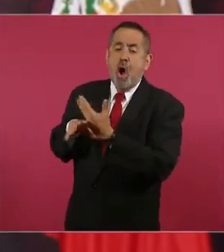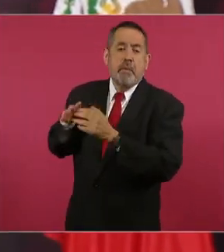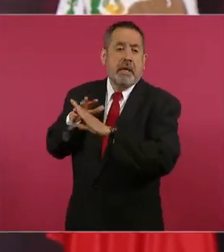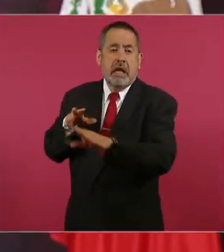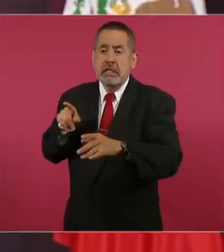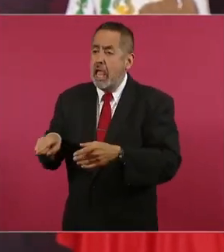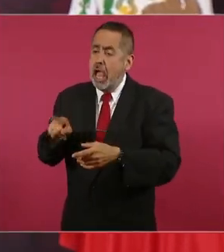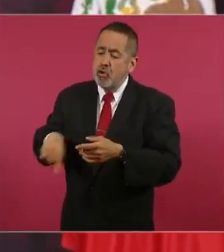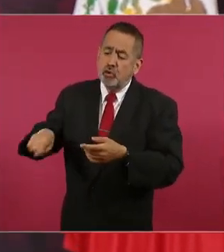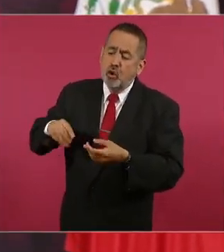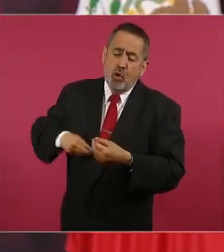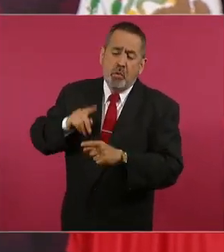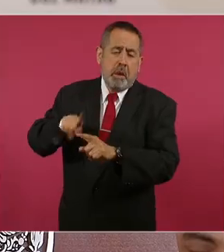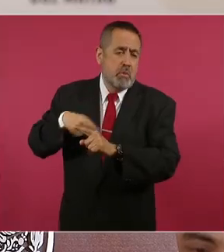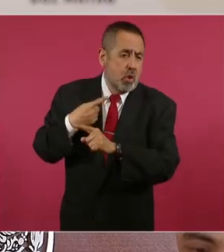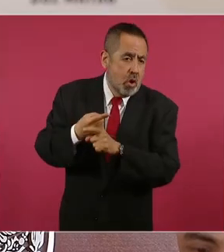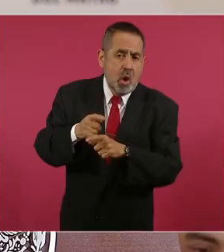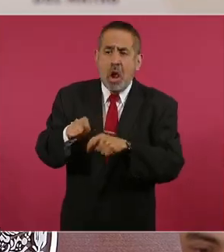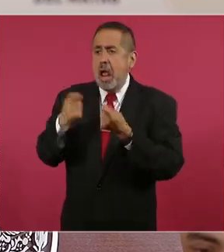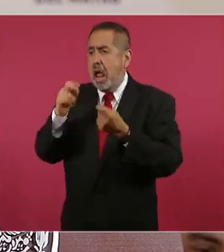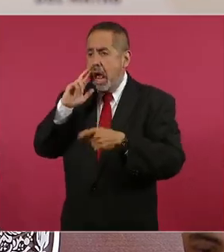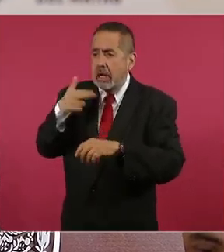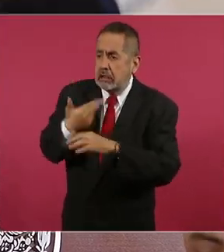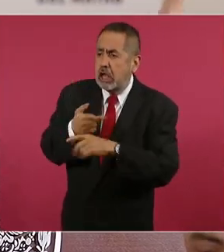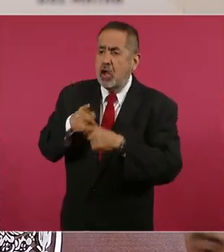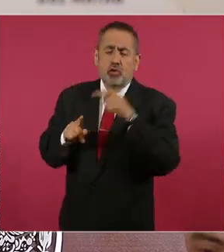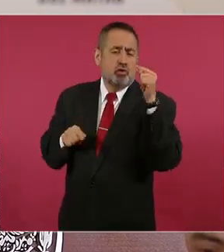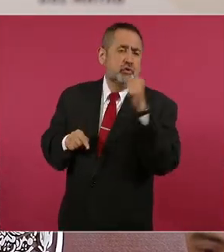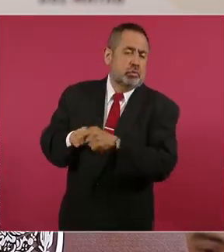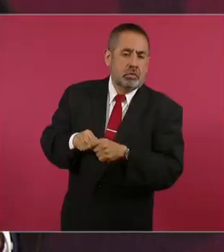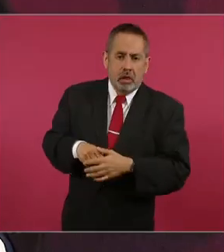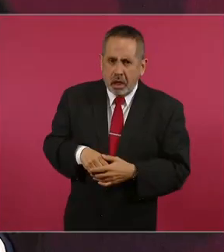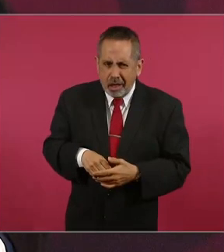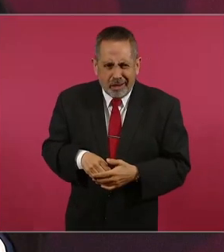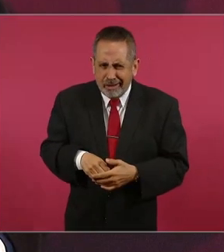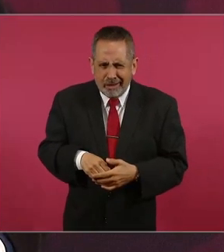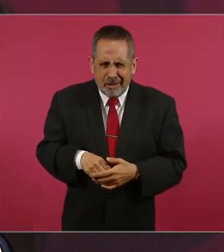violadores, rateros, todos los medios.